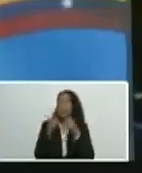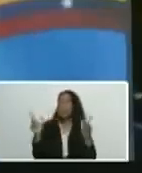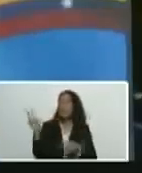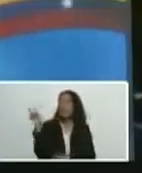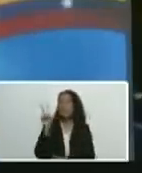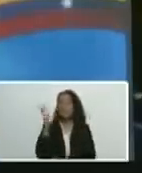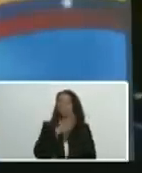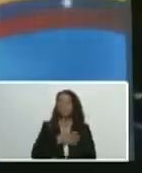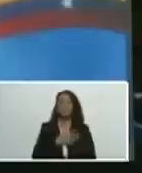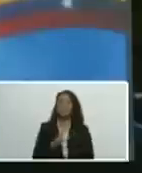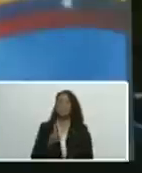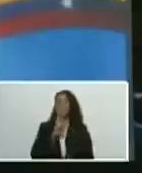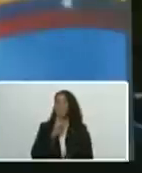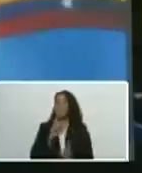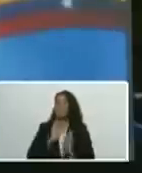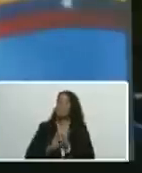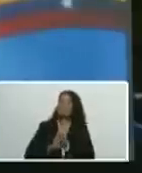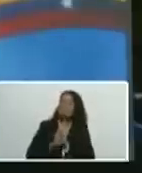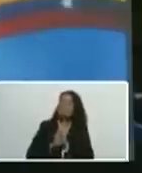soberano.